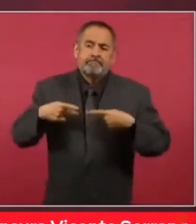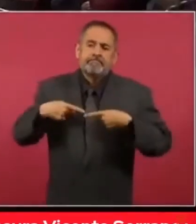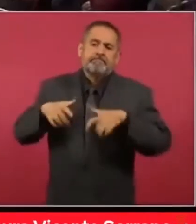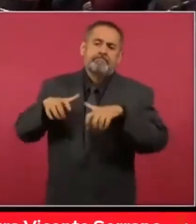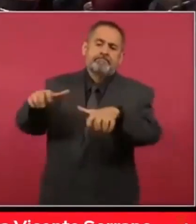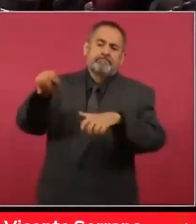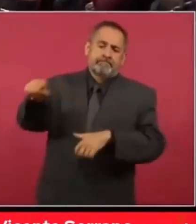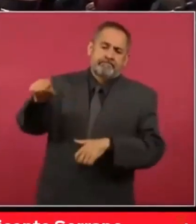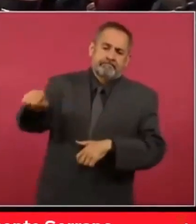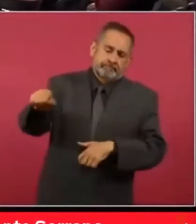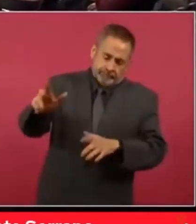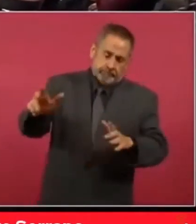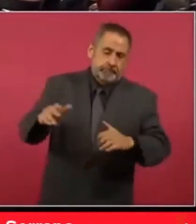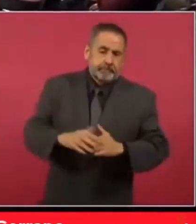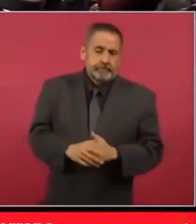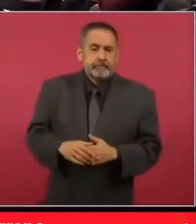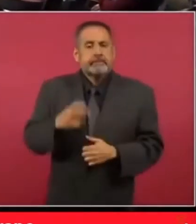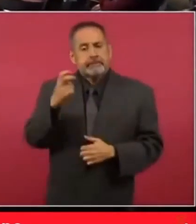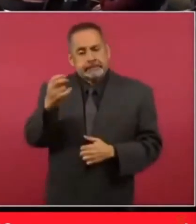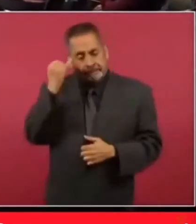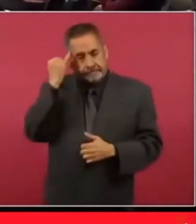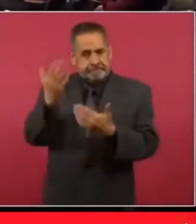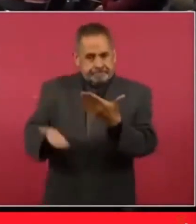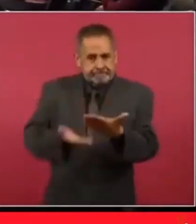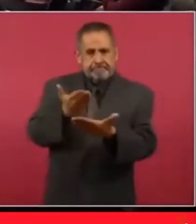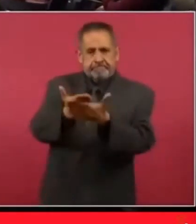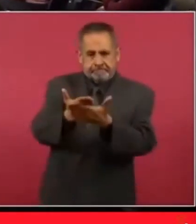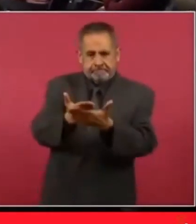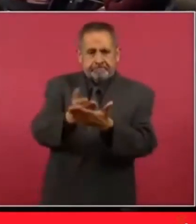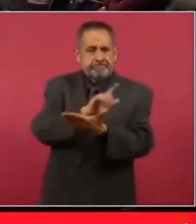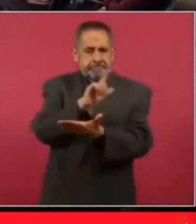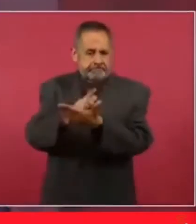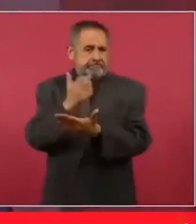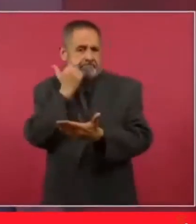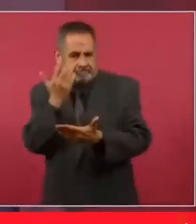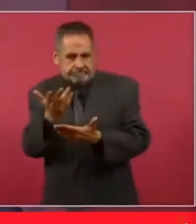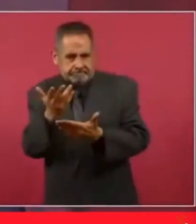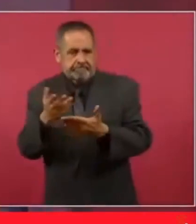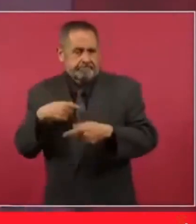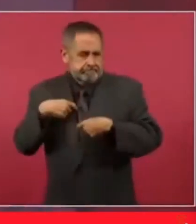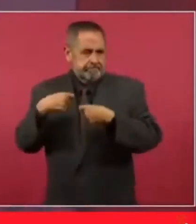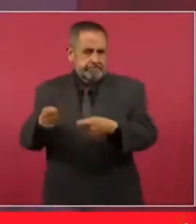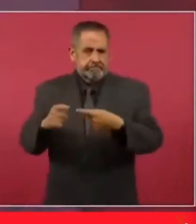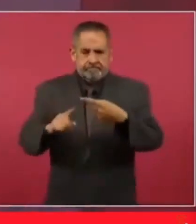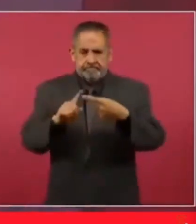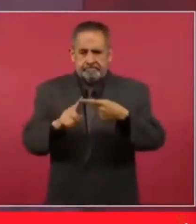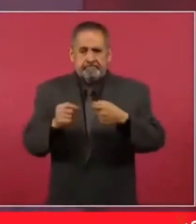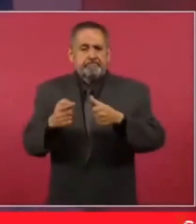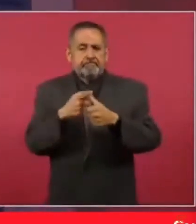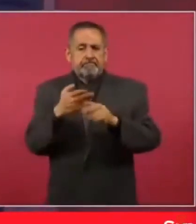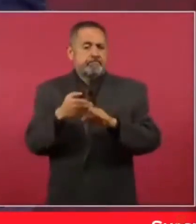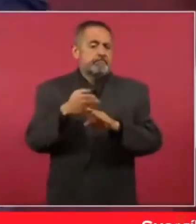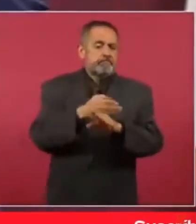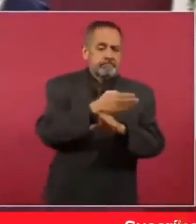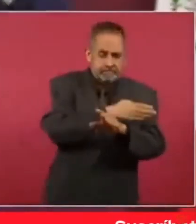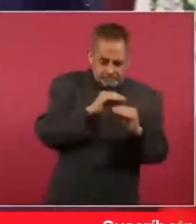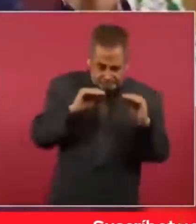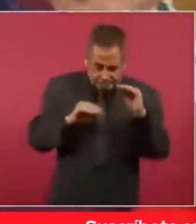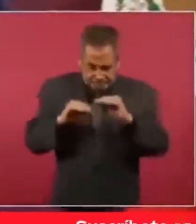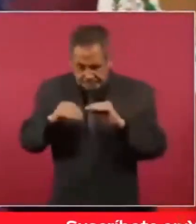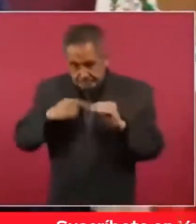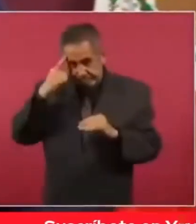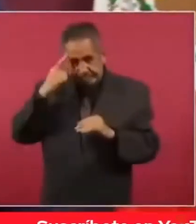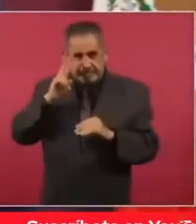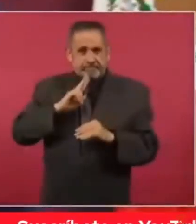Entonces, esa es una iniciativa que voy a enviar. Pero primero, pues hay que